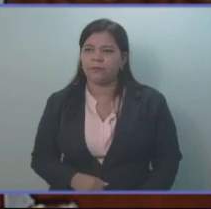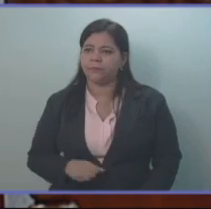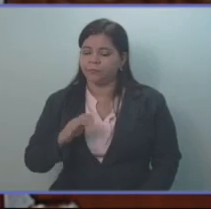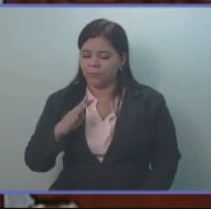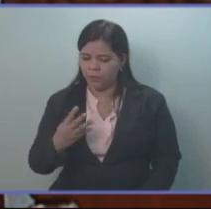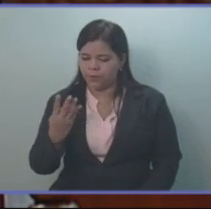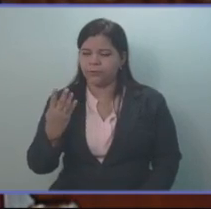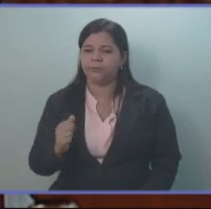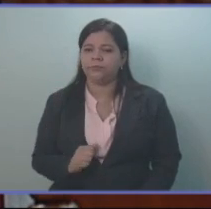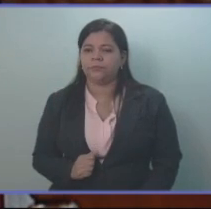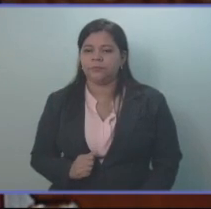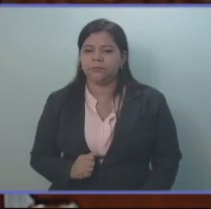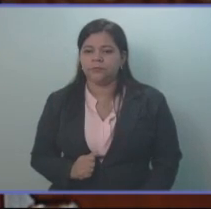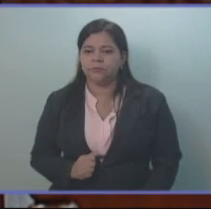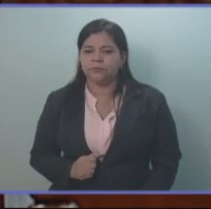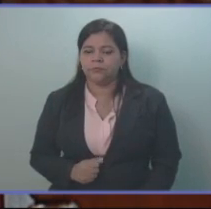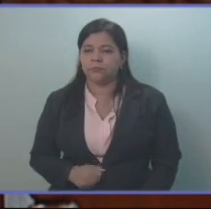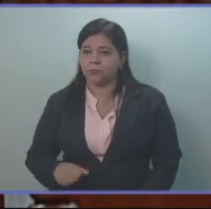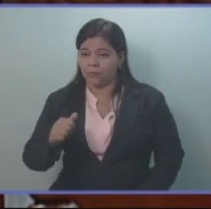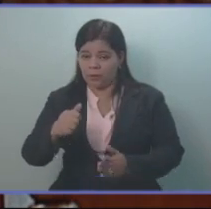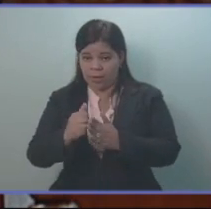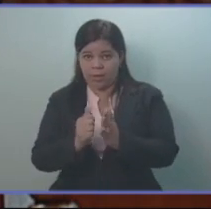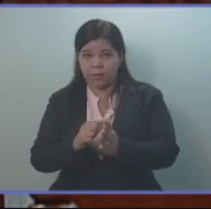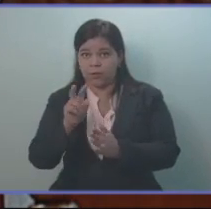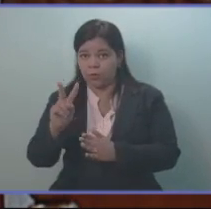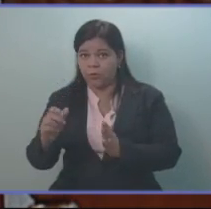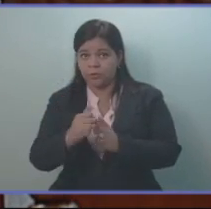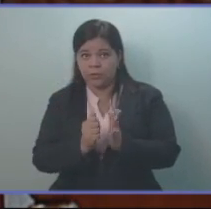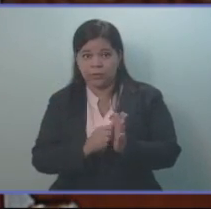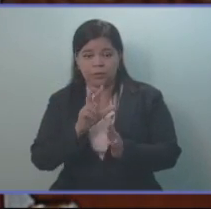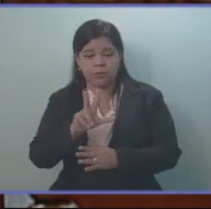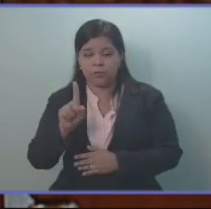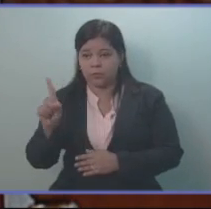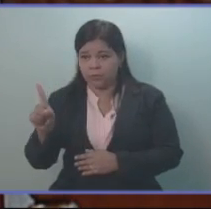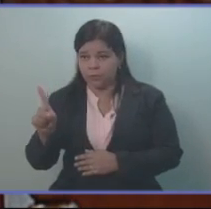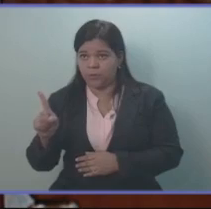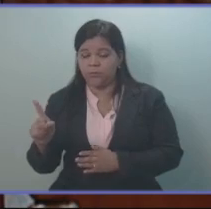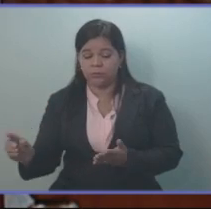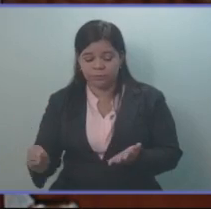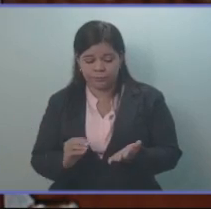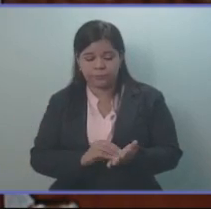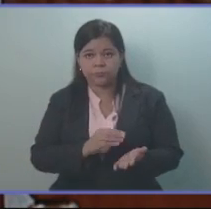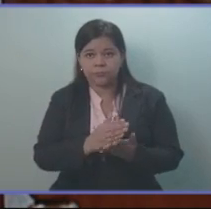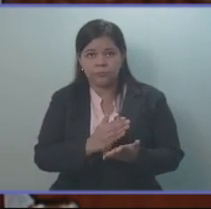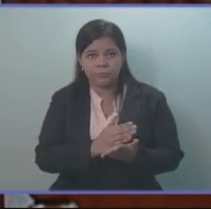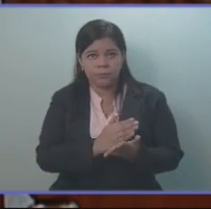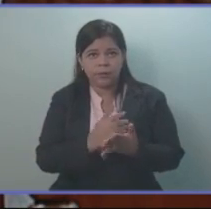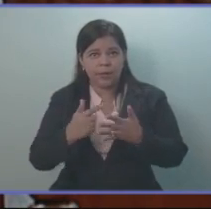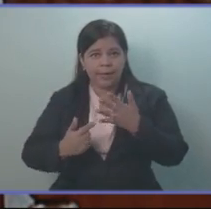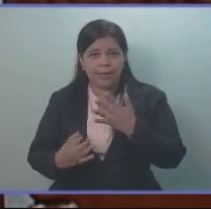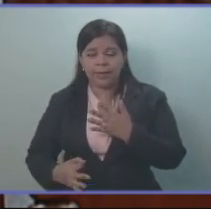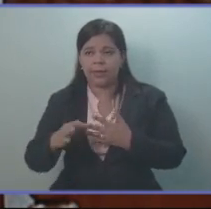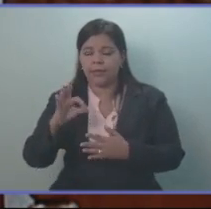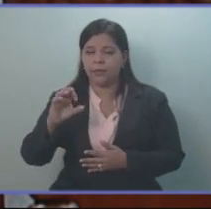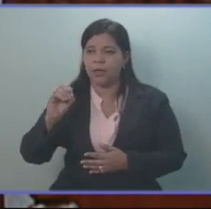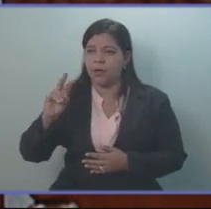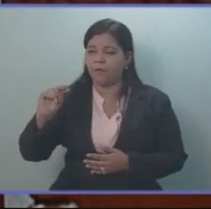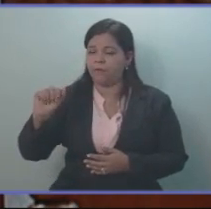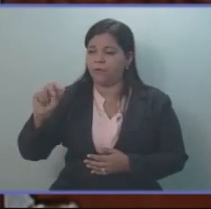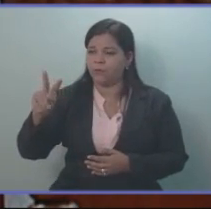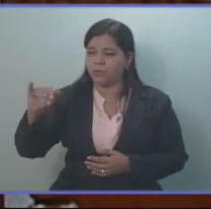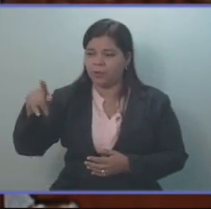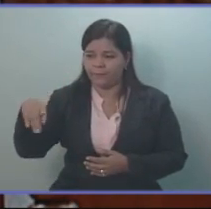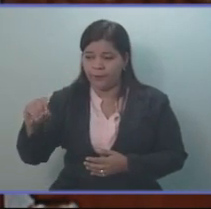Romanos 4, que los artículos 2 y 31, respectivamente, la ley del Fondo Nacional de la Vivienda